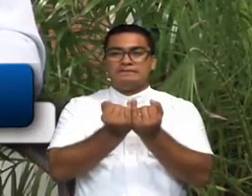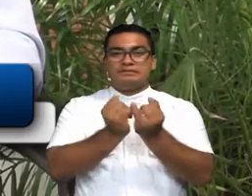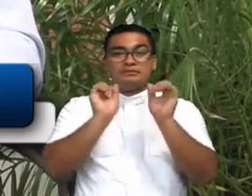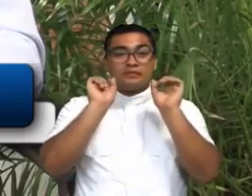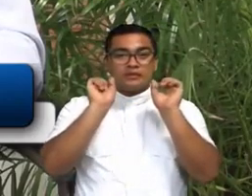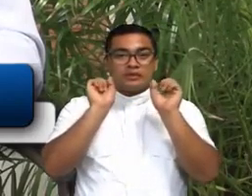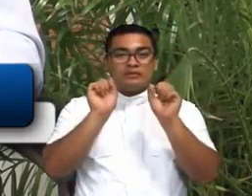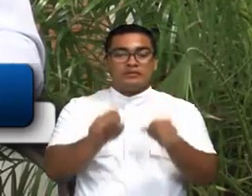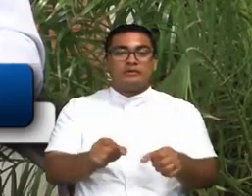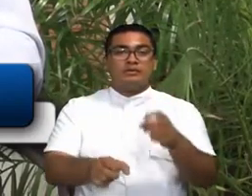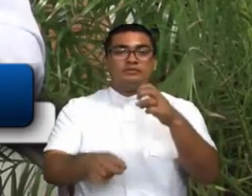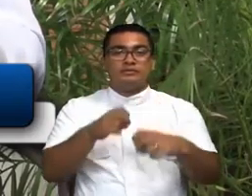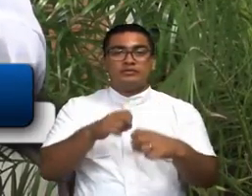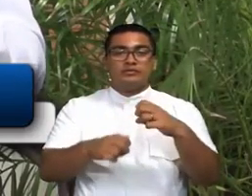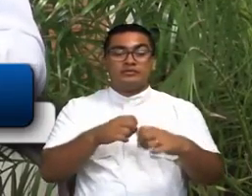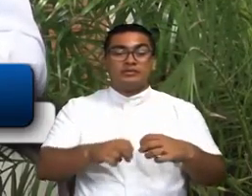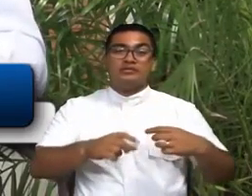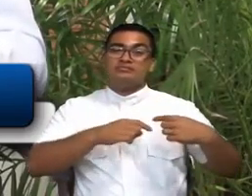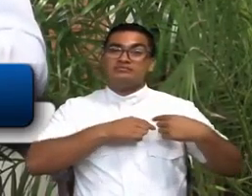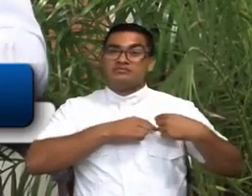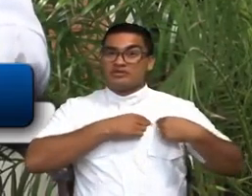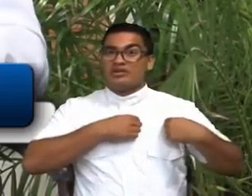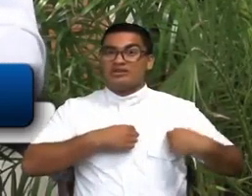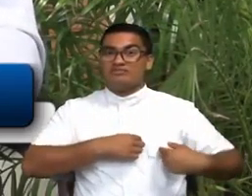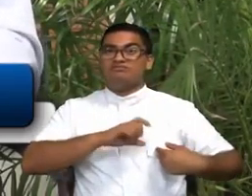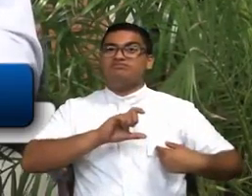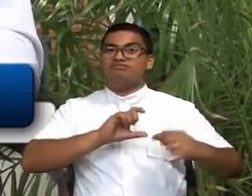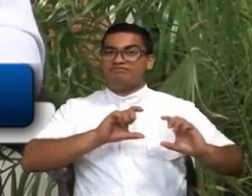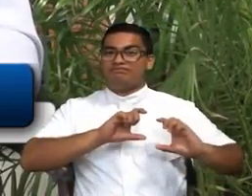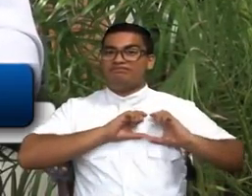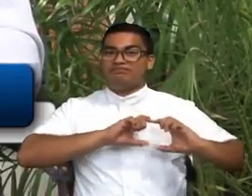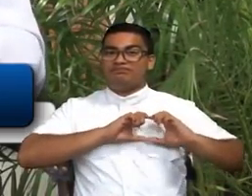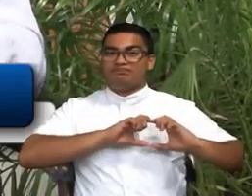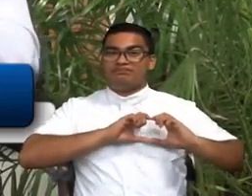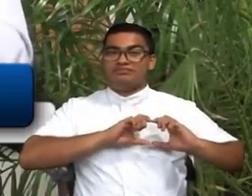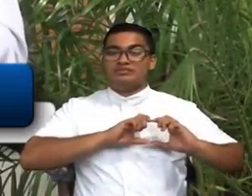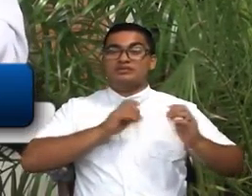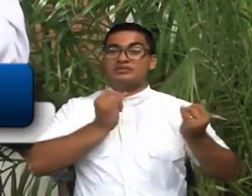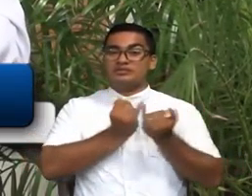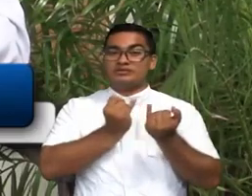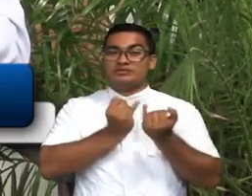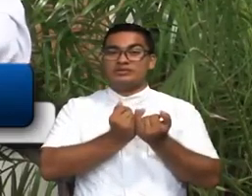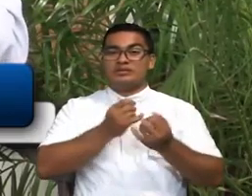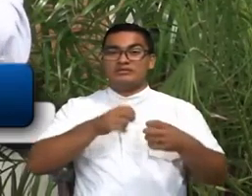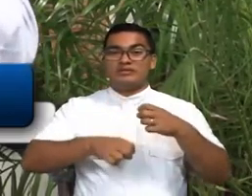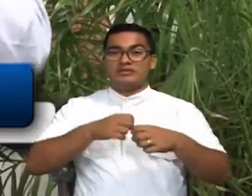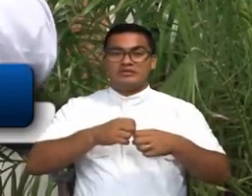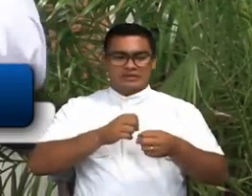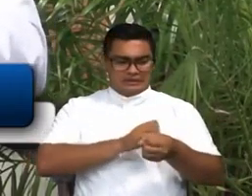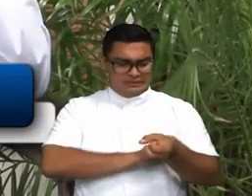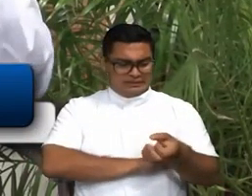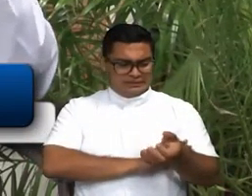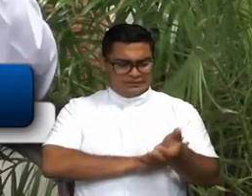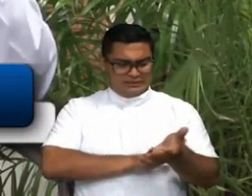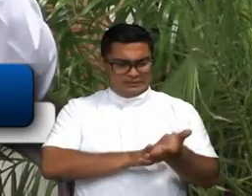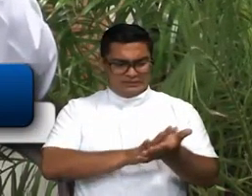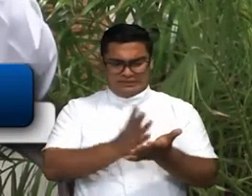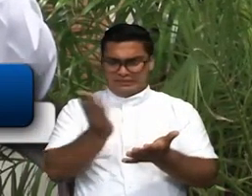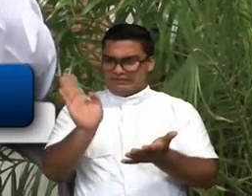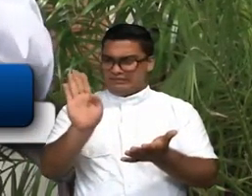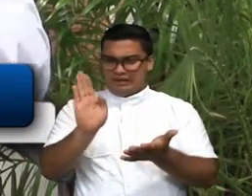presentar trastornos cardíacos, problemas del corazón, porque es una vasoconstricción, por eso es que nos ponemos todos azulitos, uh-huh, cada vez que